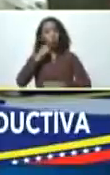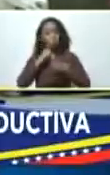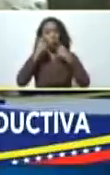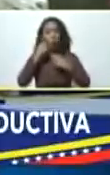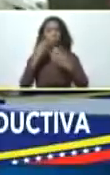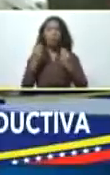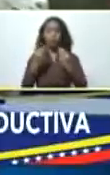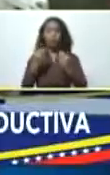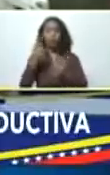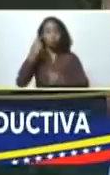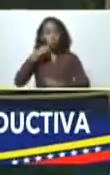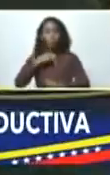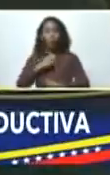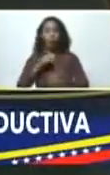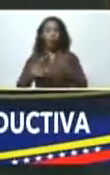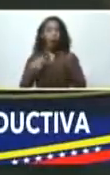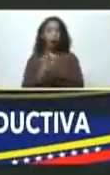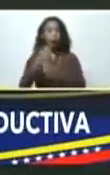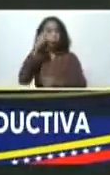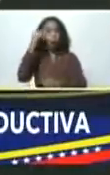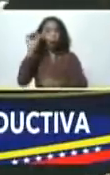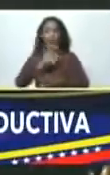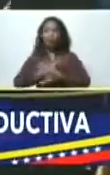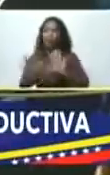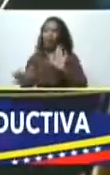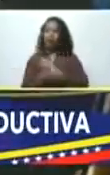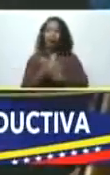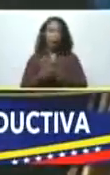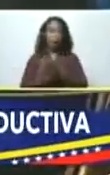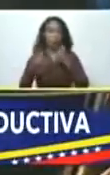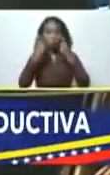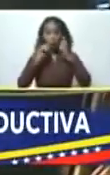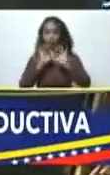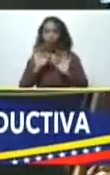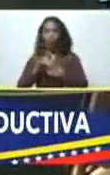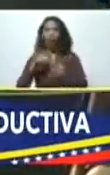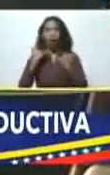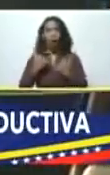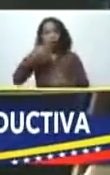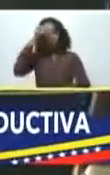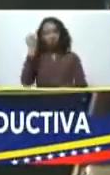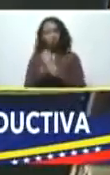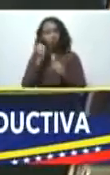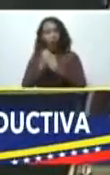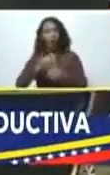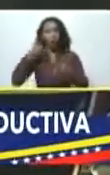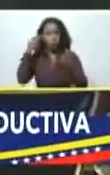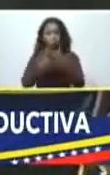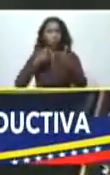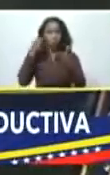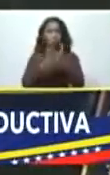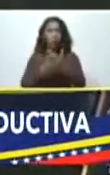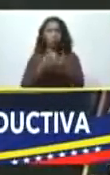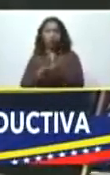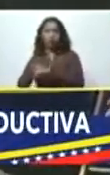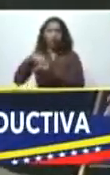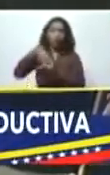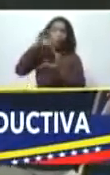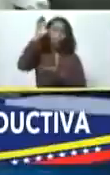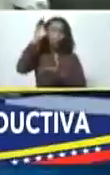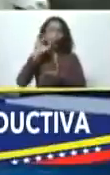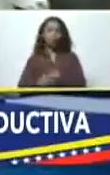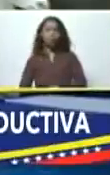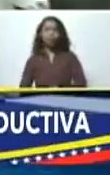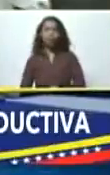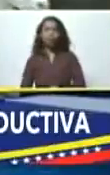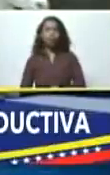bastante. Hasta que un día dije, basta de llorar. Ahora a trabajar, a luchar y a levantar la patria.